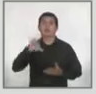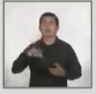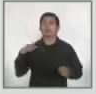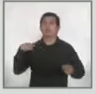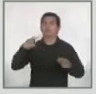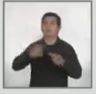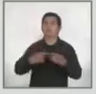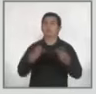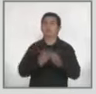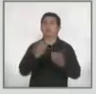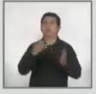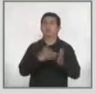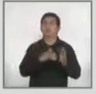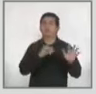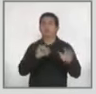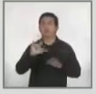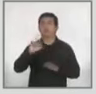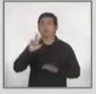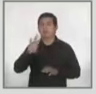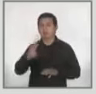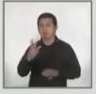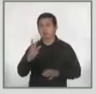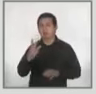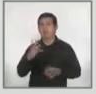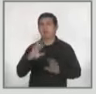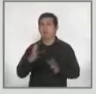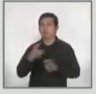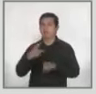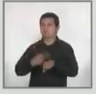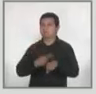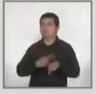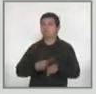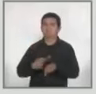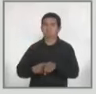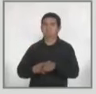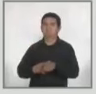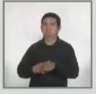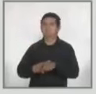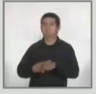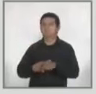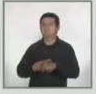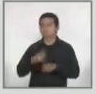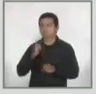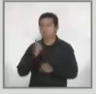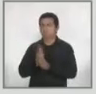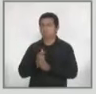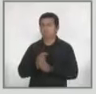hoy 9,623 casos han sido confirmados por laboratorio,